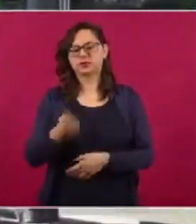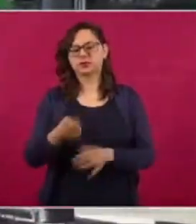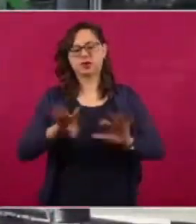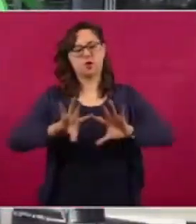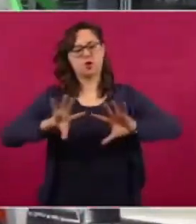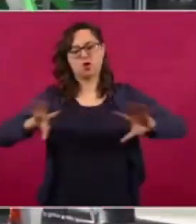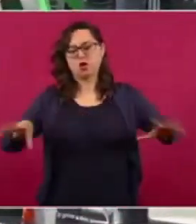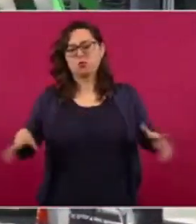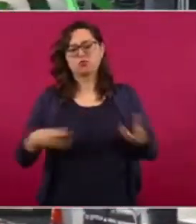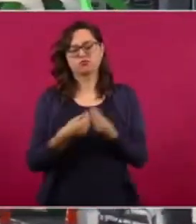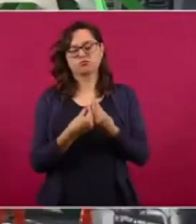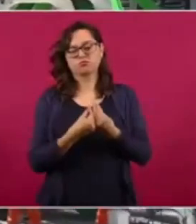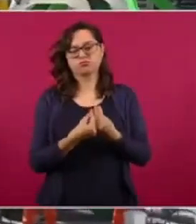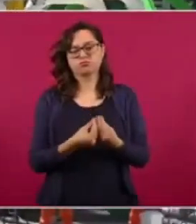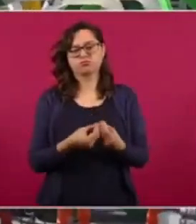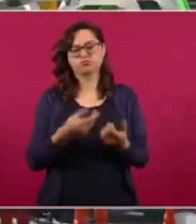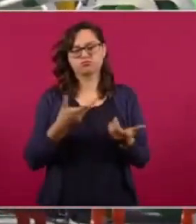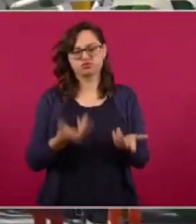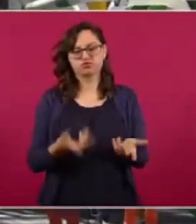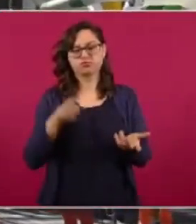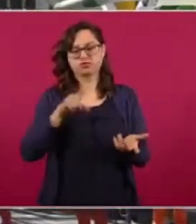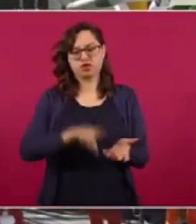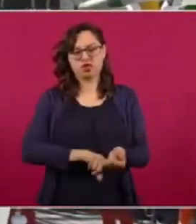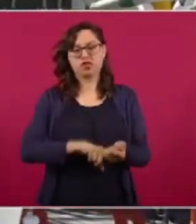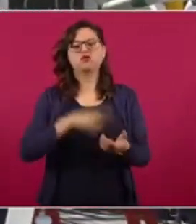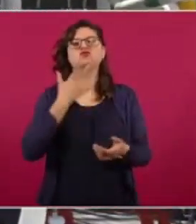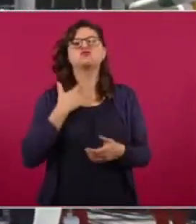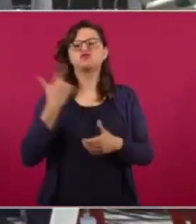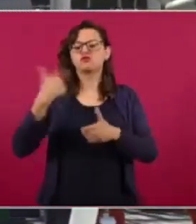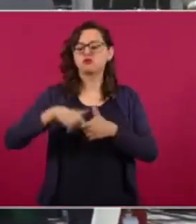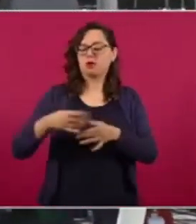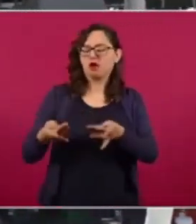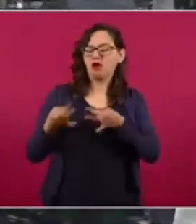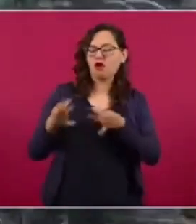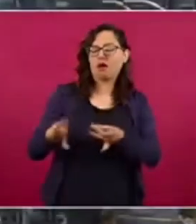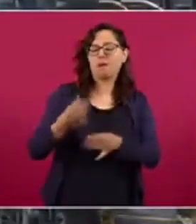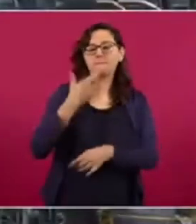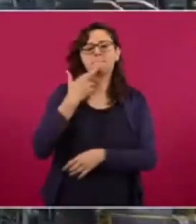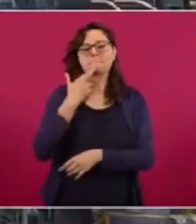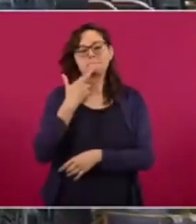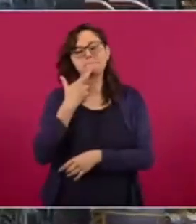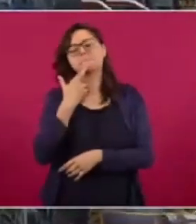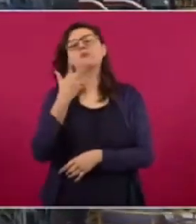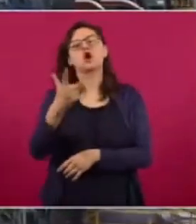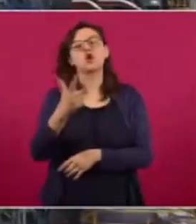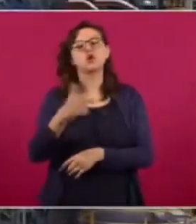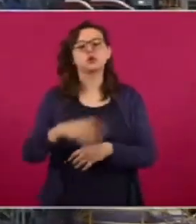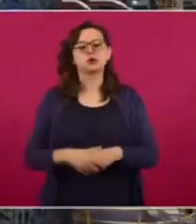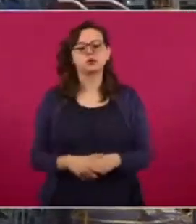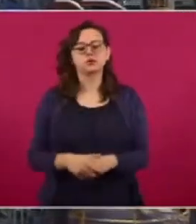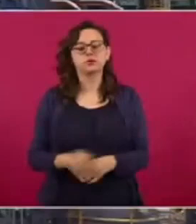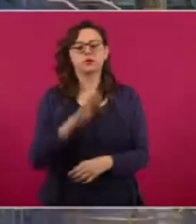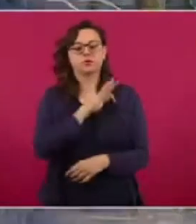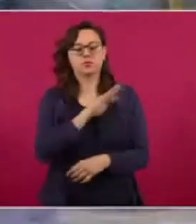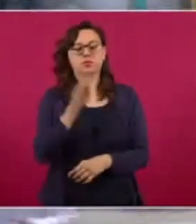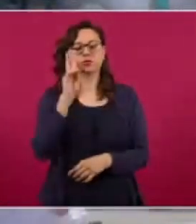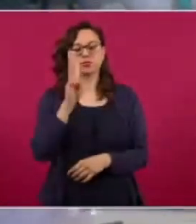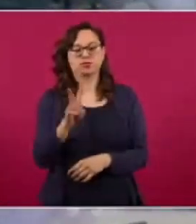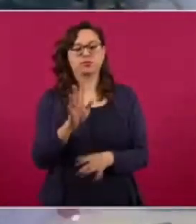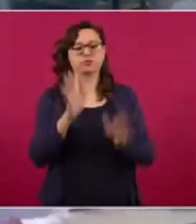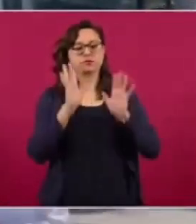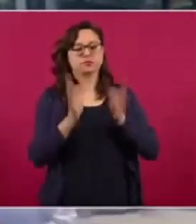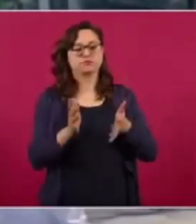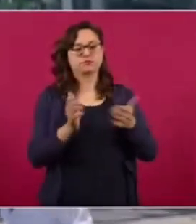paquete para darle mayor octanaje a las gasolinas. Se está colocando por módulos, como están llegando, y